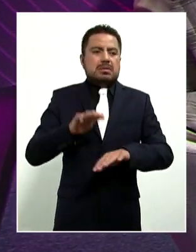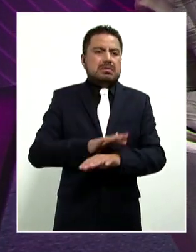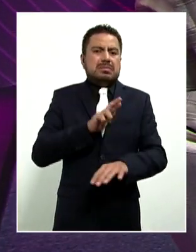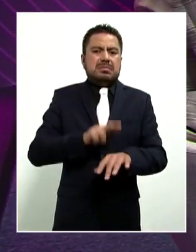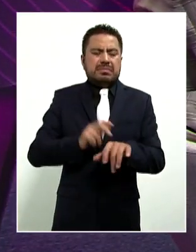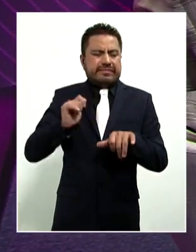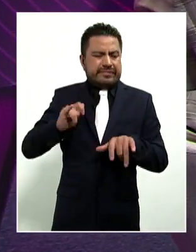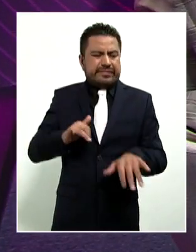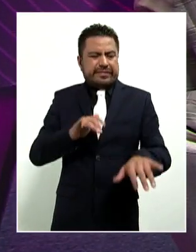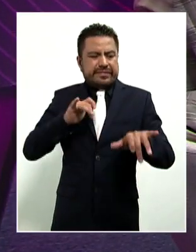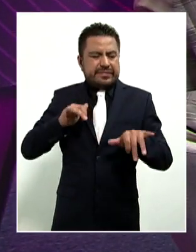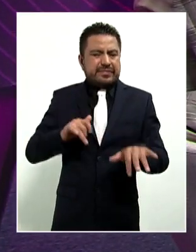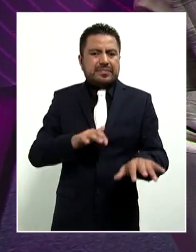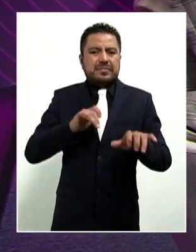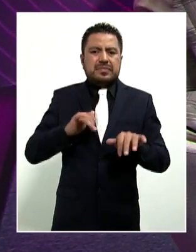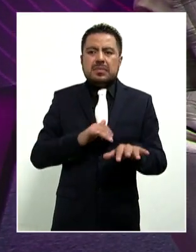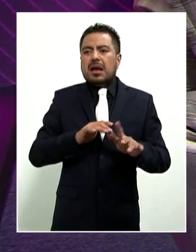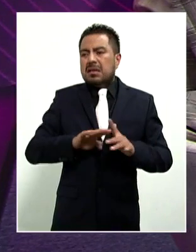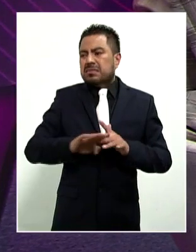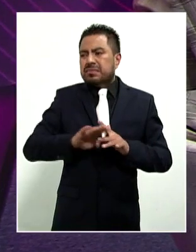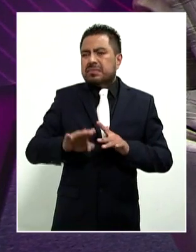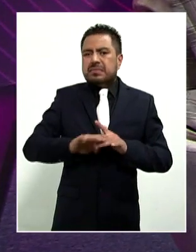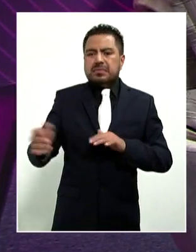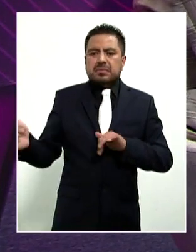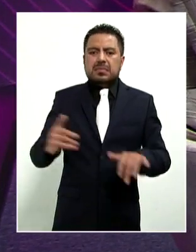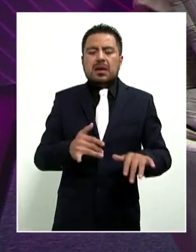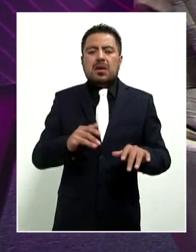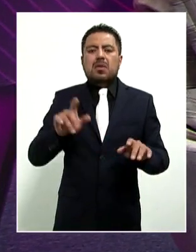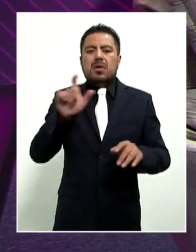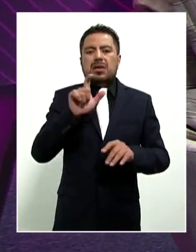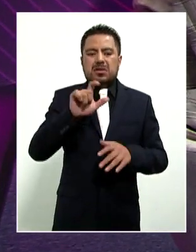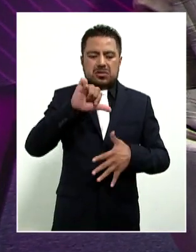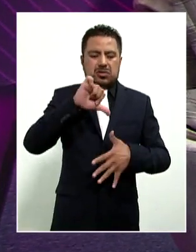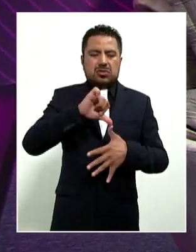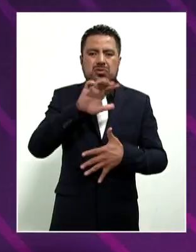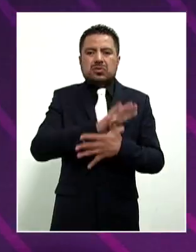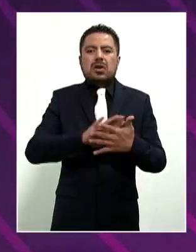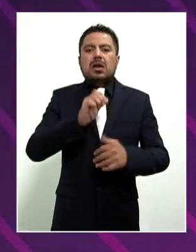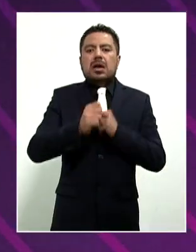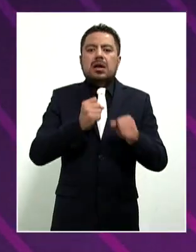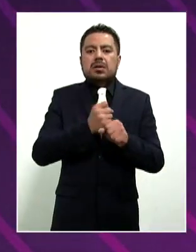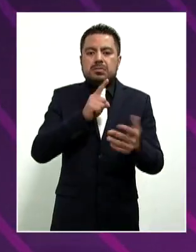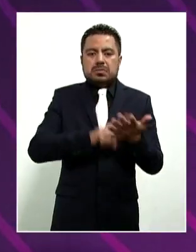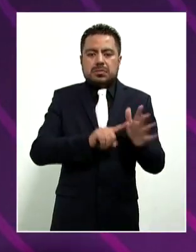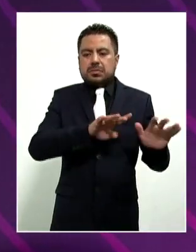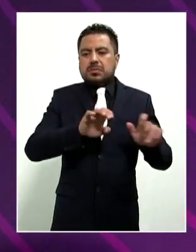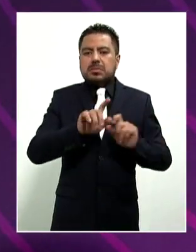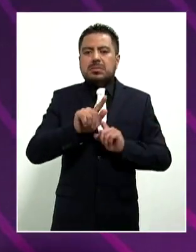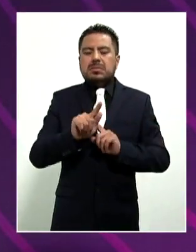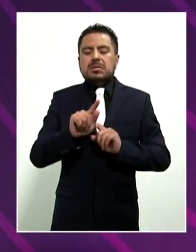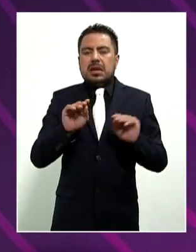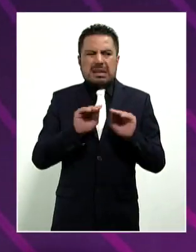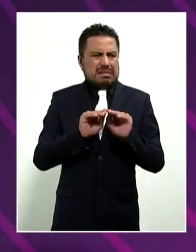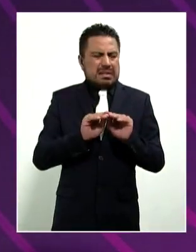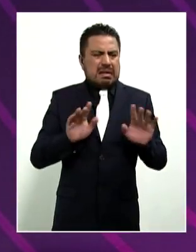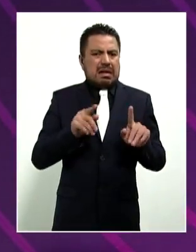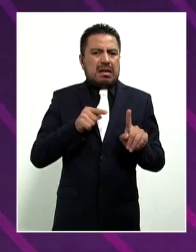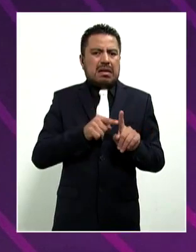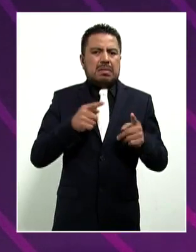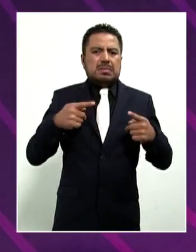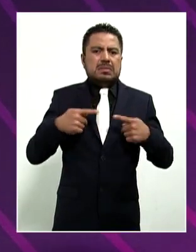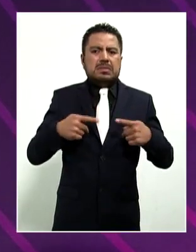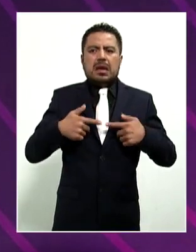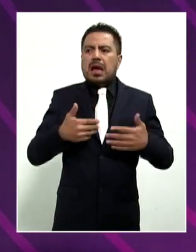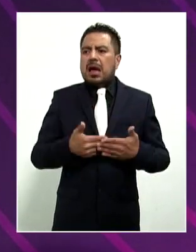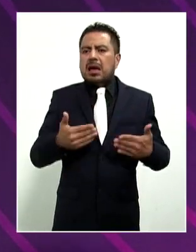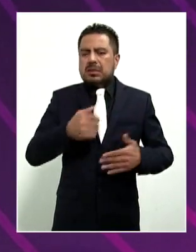que estuvieron directamente vinculadas a las dictaduras del Cono Sur. En los años 70 fue clarísimo cómo muchísimos de quienes ya